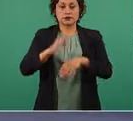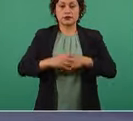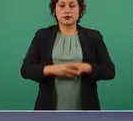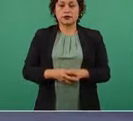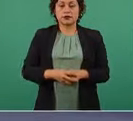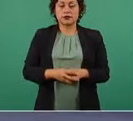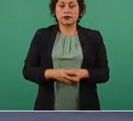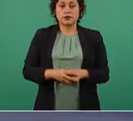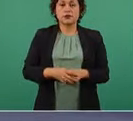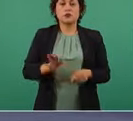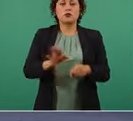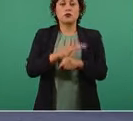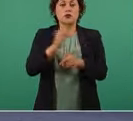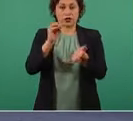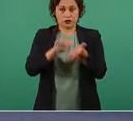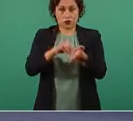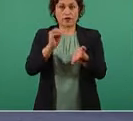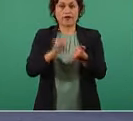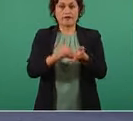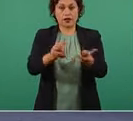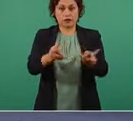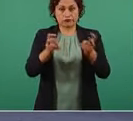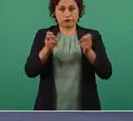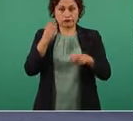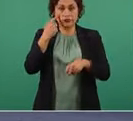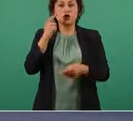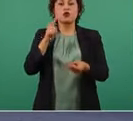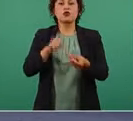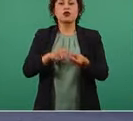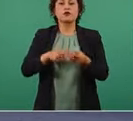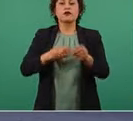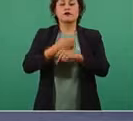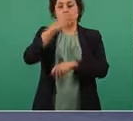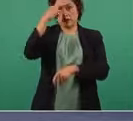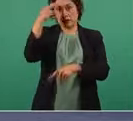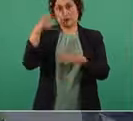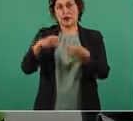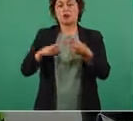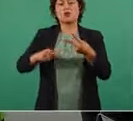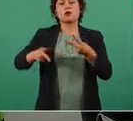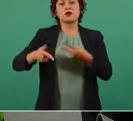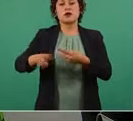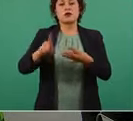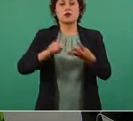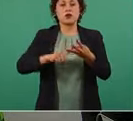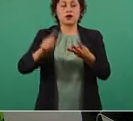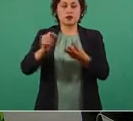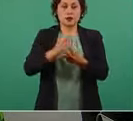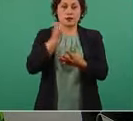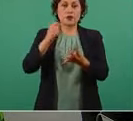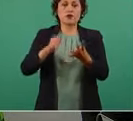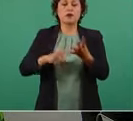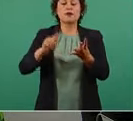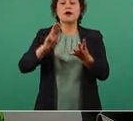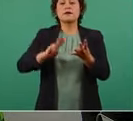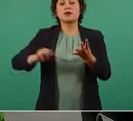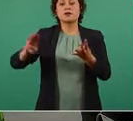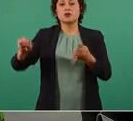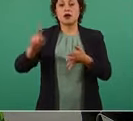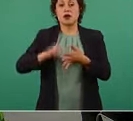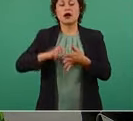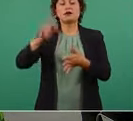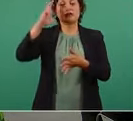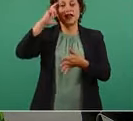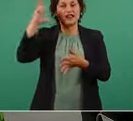mayor incidencia de tomas clandestinas está Estado de México, Guanajuato, Tamaulipas, Michoacán y en primer lugar